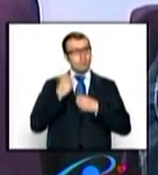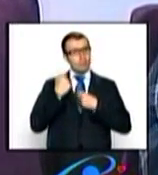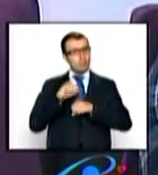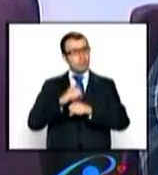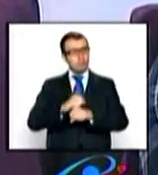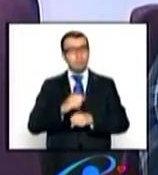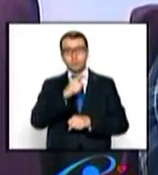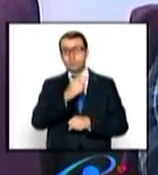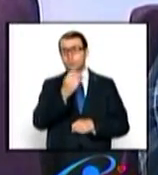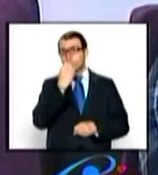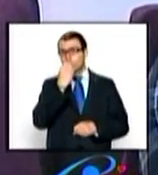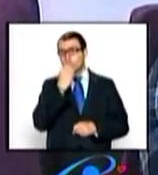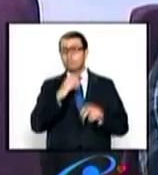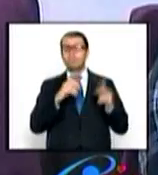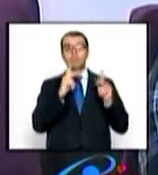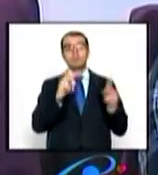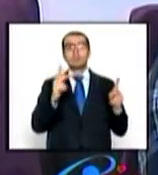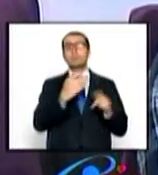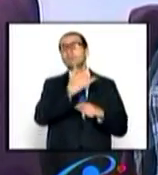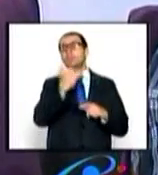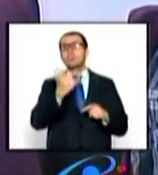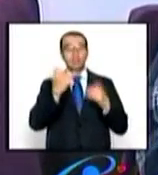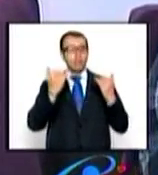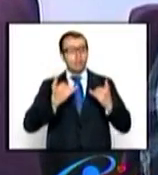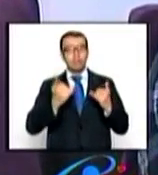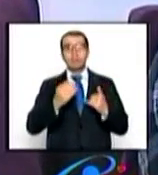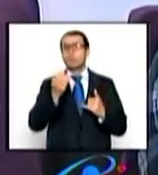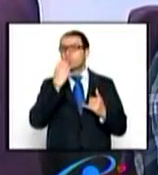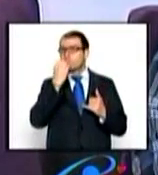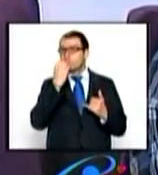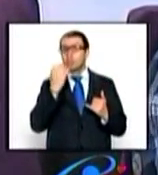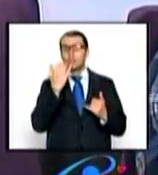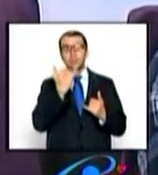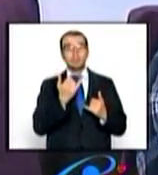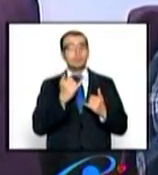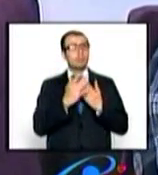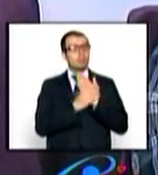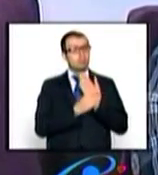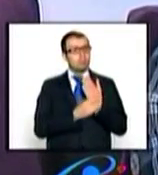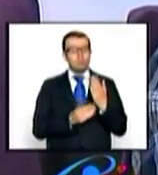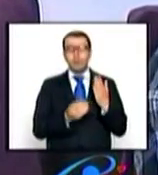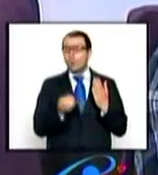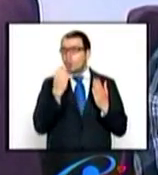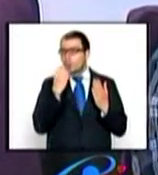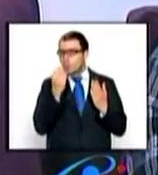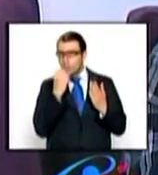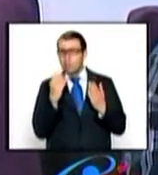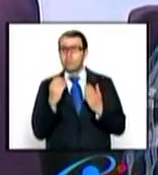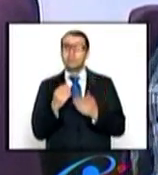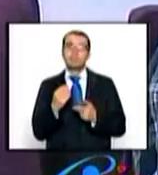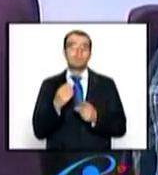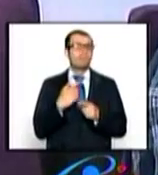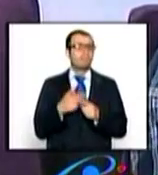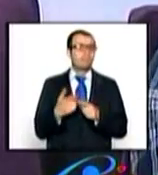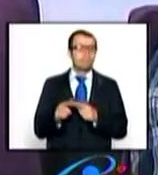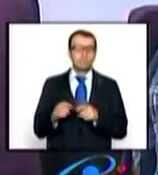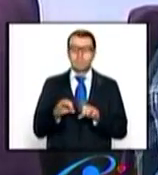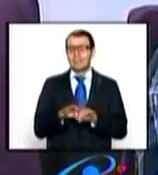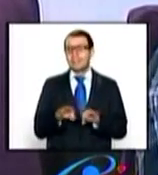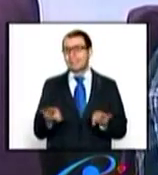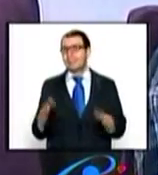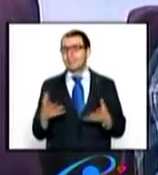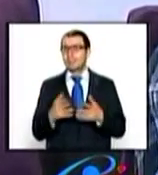la nutrición, en cuanto a las personas actualmente se alimentan de grasas que son saturadas, de grasas trans, de frituras, de salchichas,